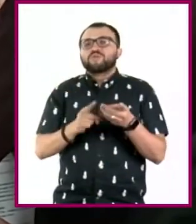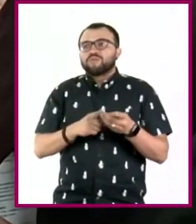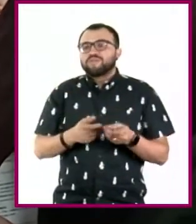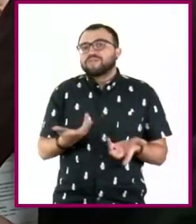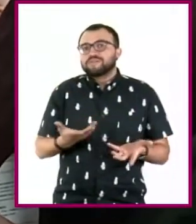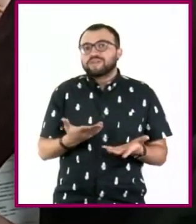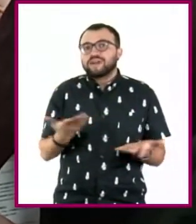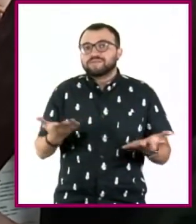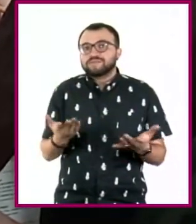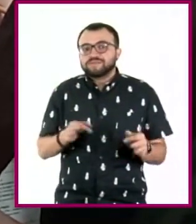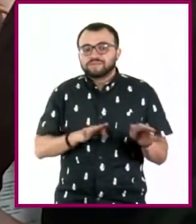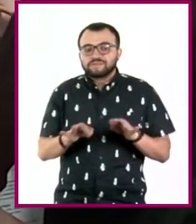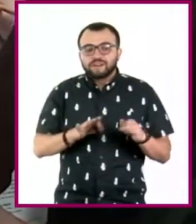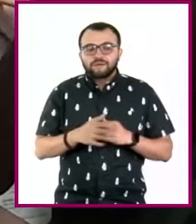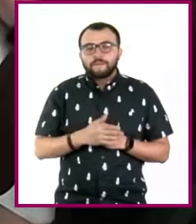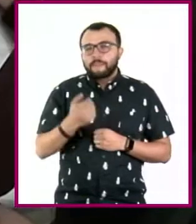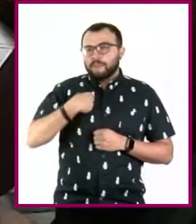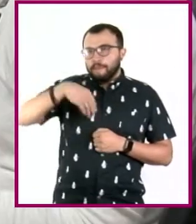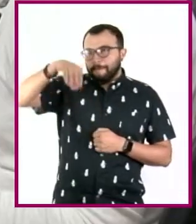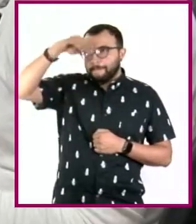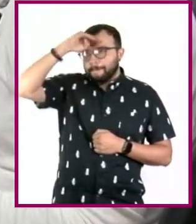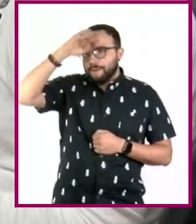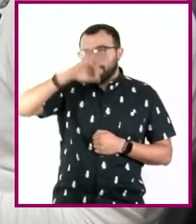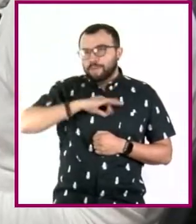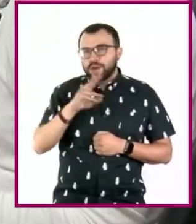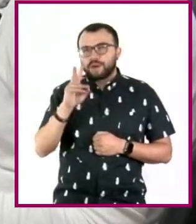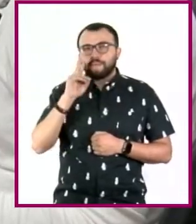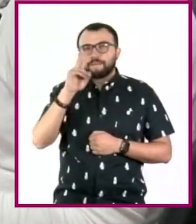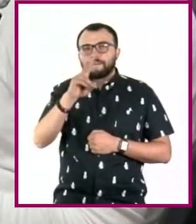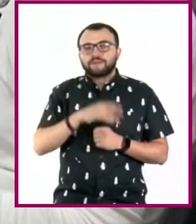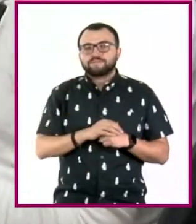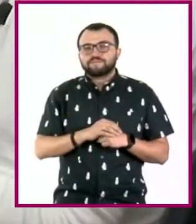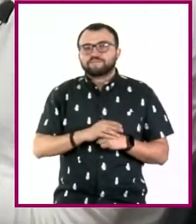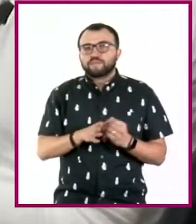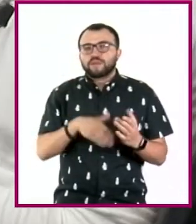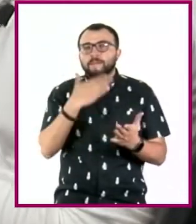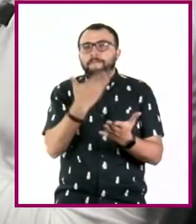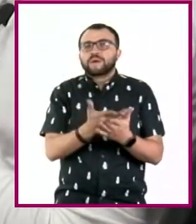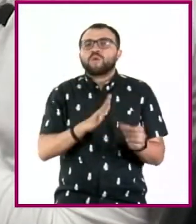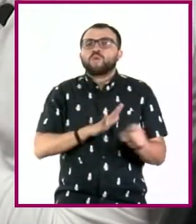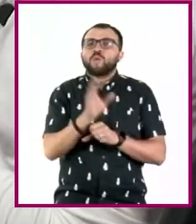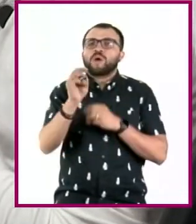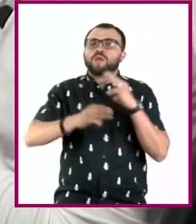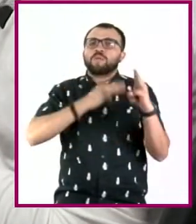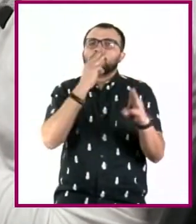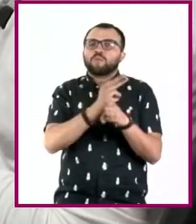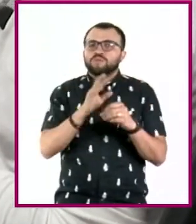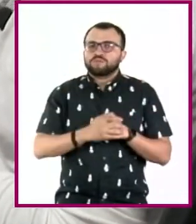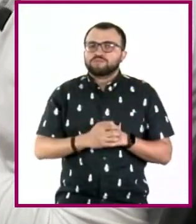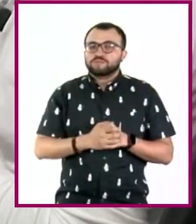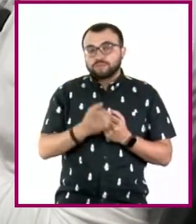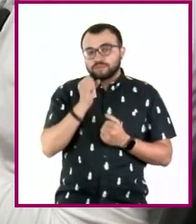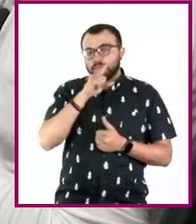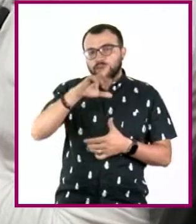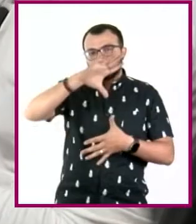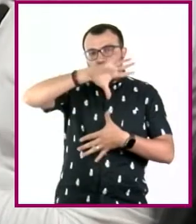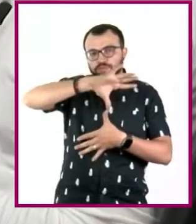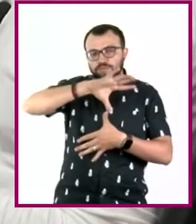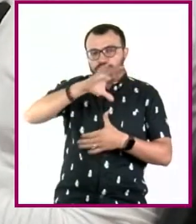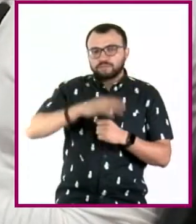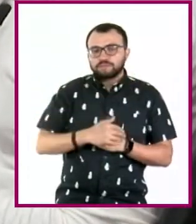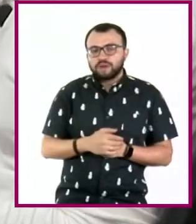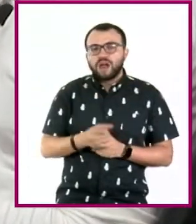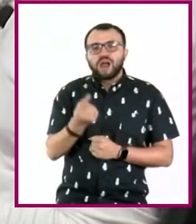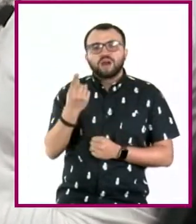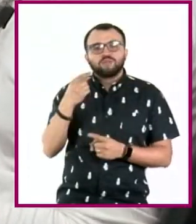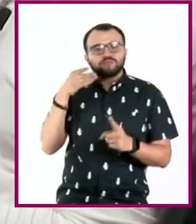trabajo. Pienso que podemos mirar lo que se está proponiendo en el mundo y la región de América Latina, claro. Algunos